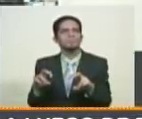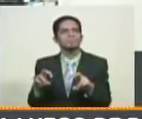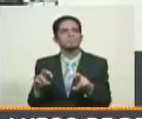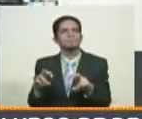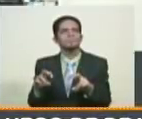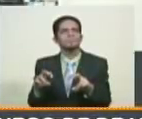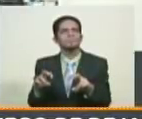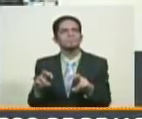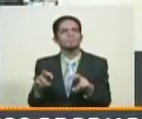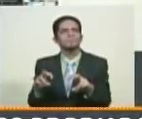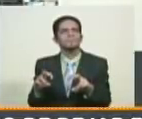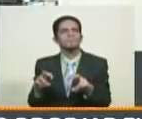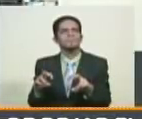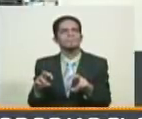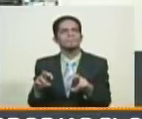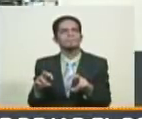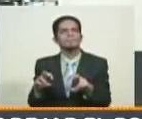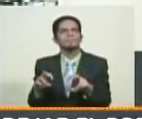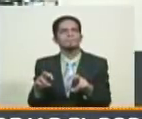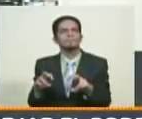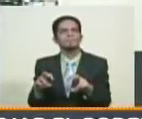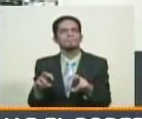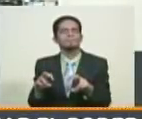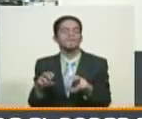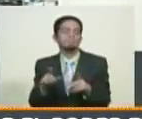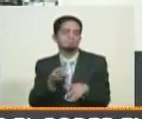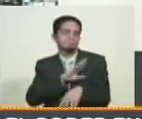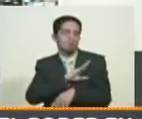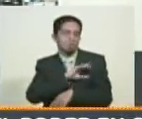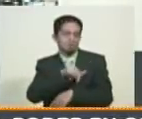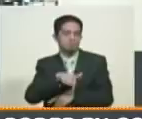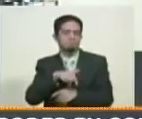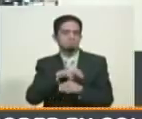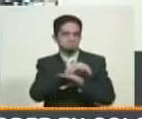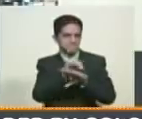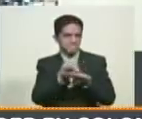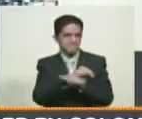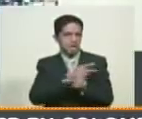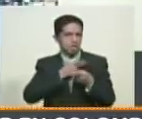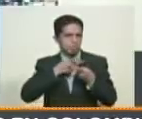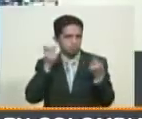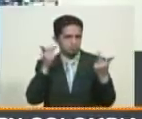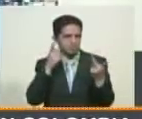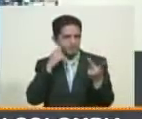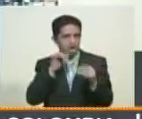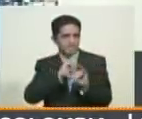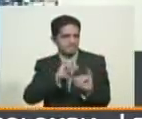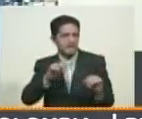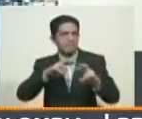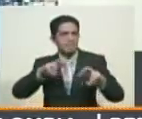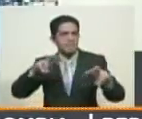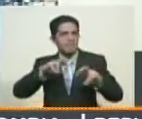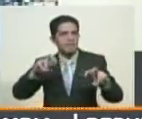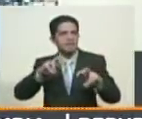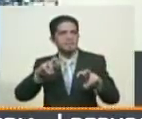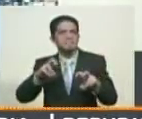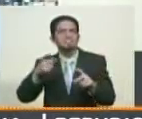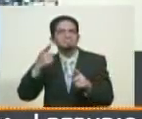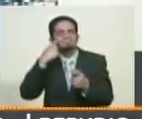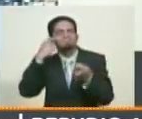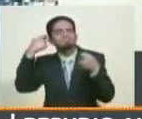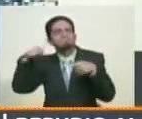con una investigación que adelanta el Ministerio Público en este momento. Es decir, un ataque